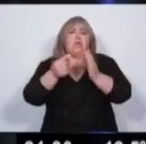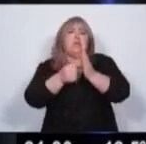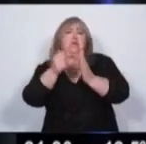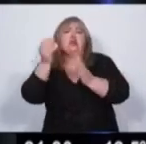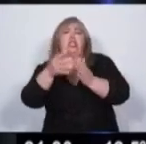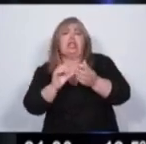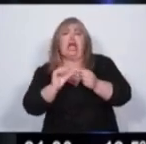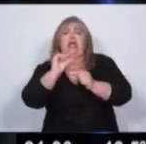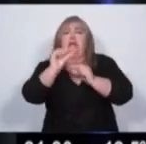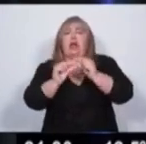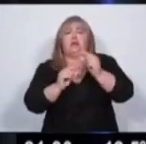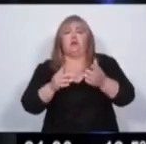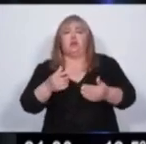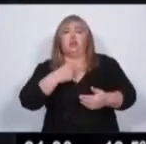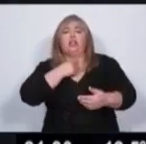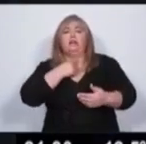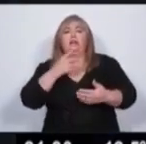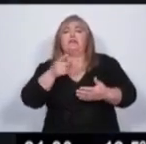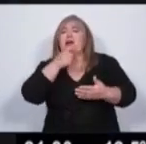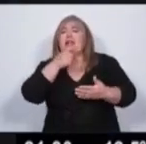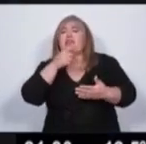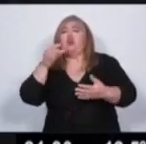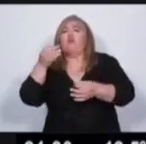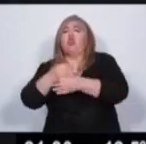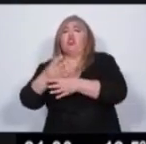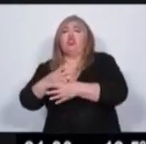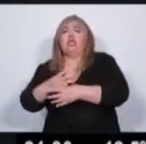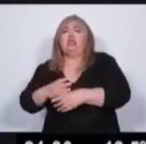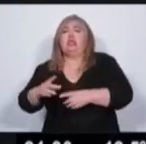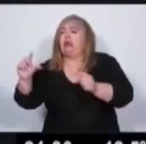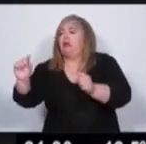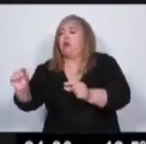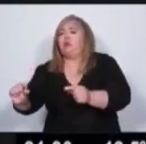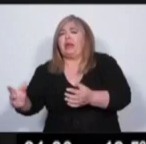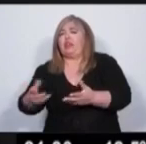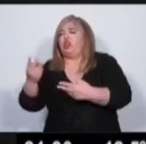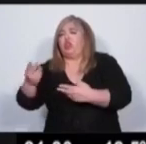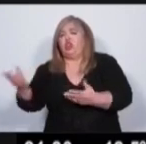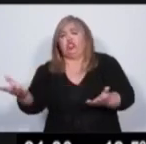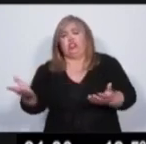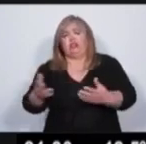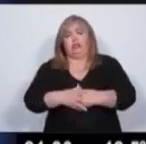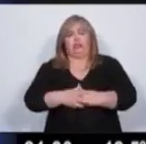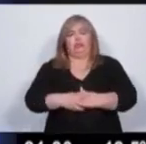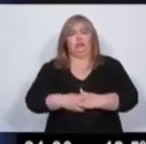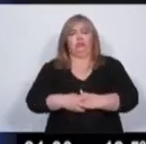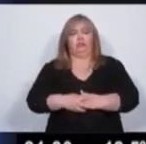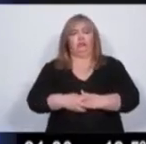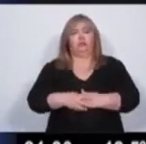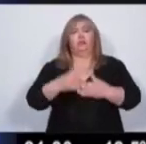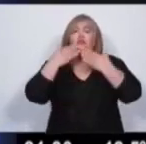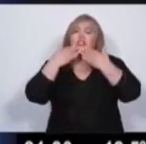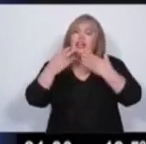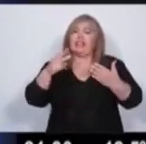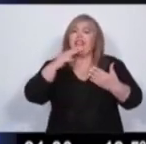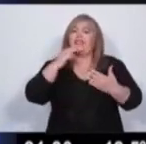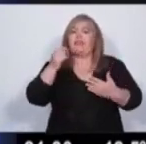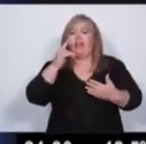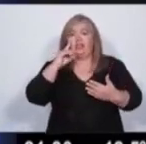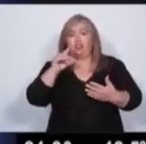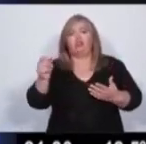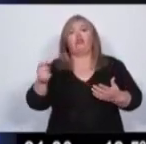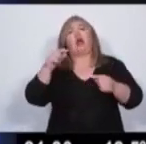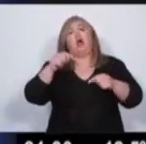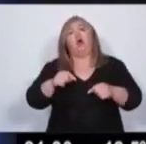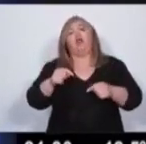docente Gracias candidato Badillo es el turno de lautaro Jiménez el aula no es un